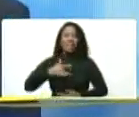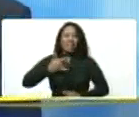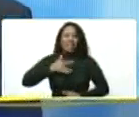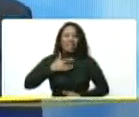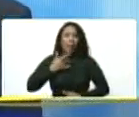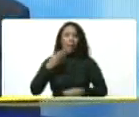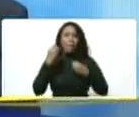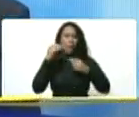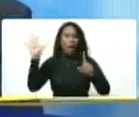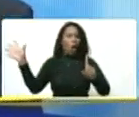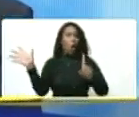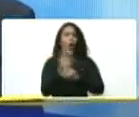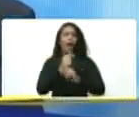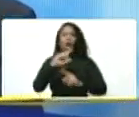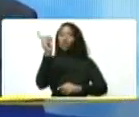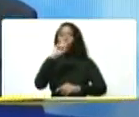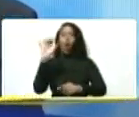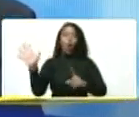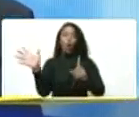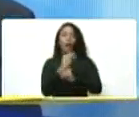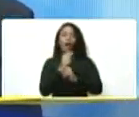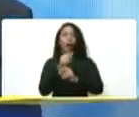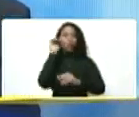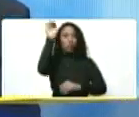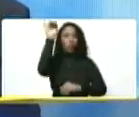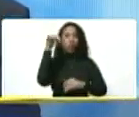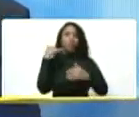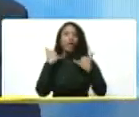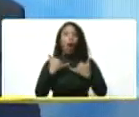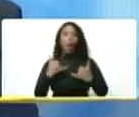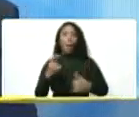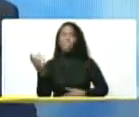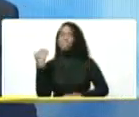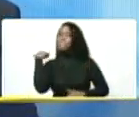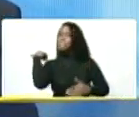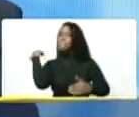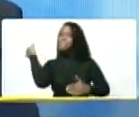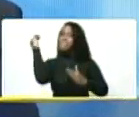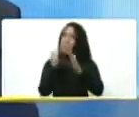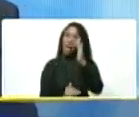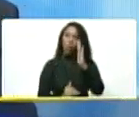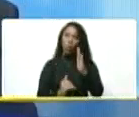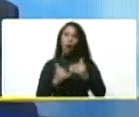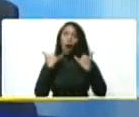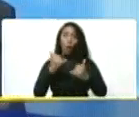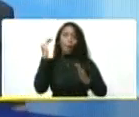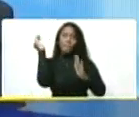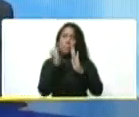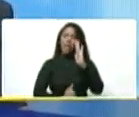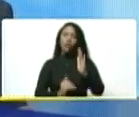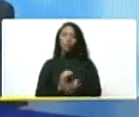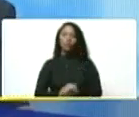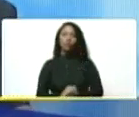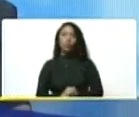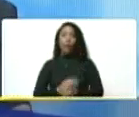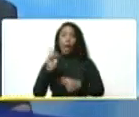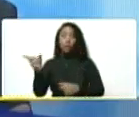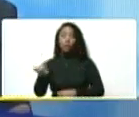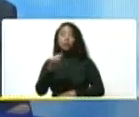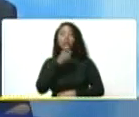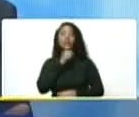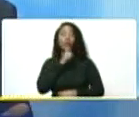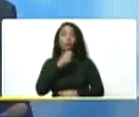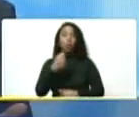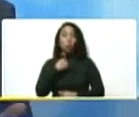para lograr lo que no lograron, ni lograrán, y ahora menos, y ahora menos. Son retos.